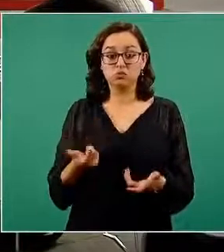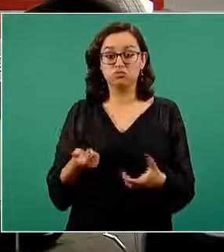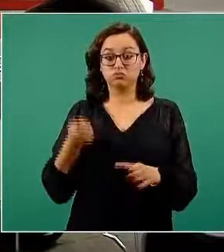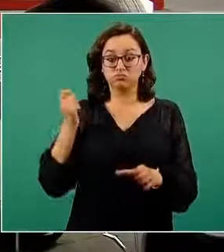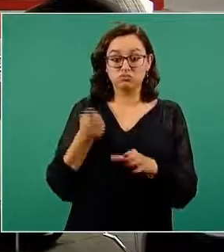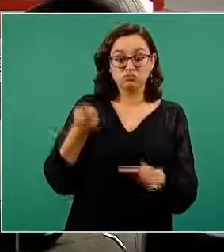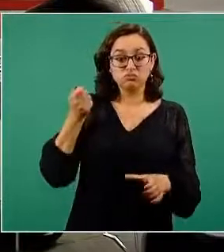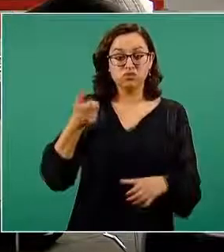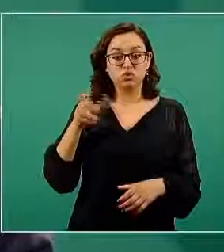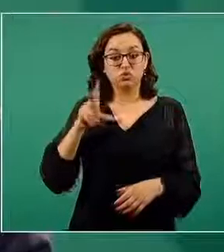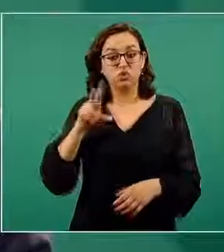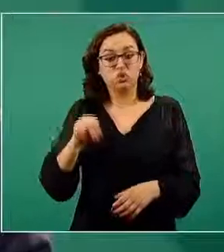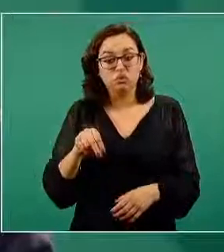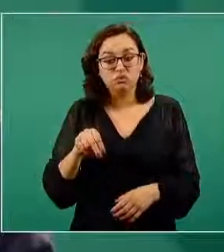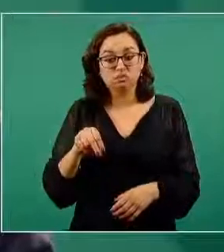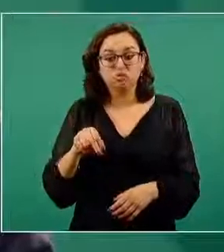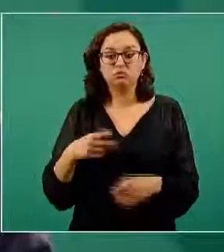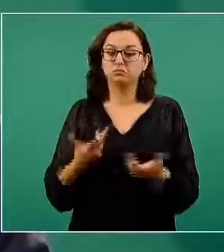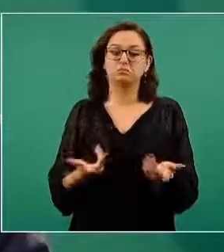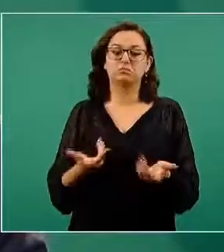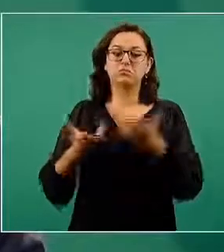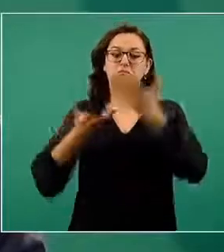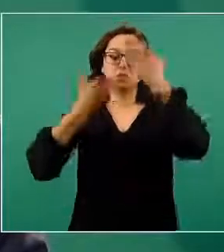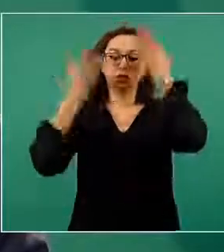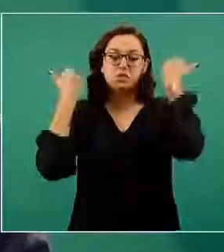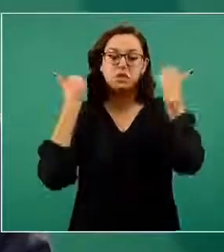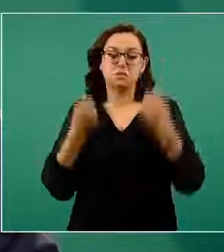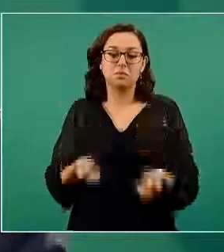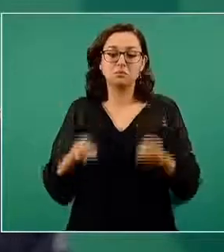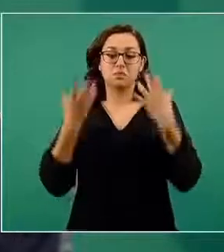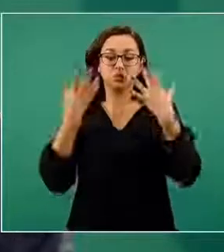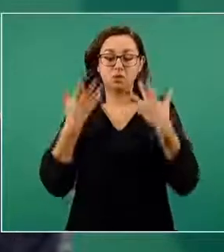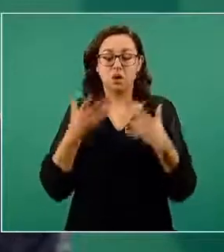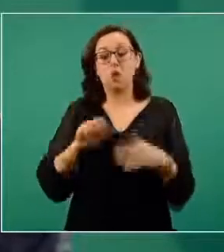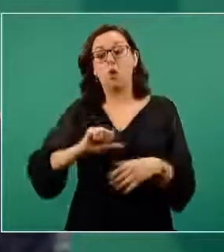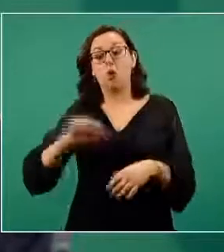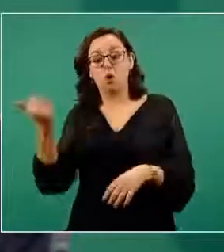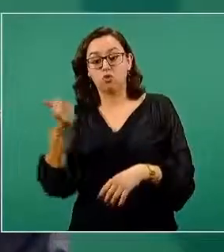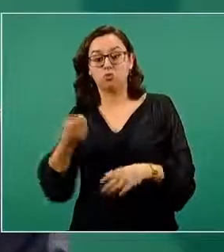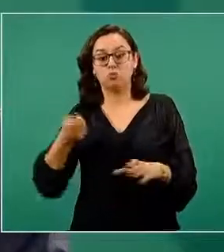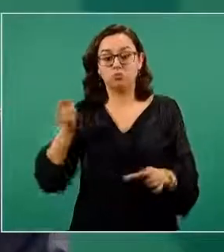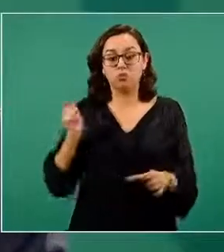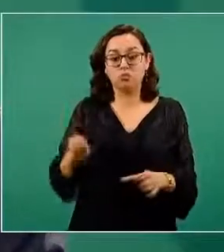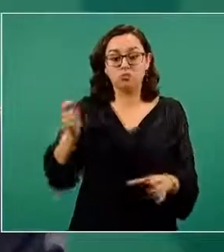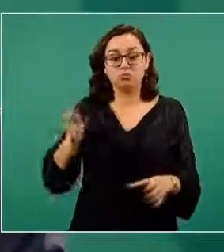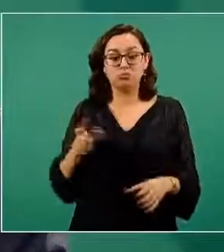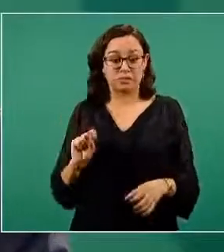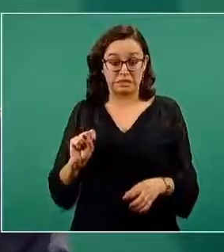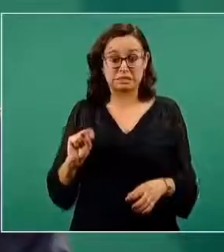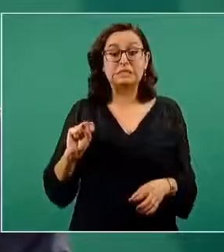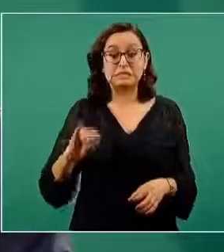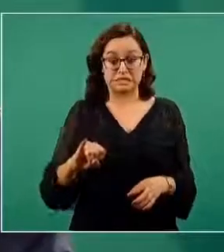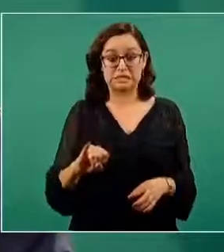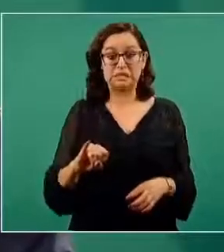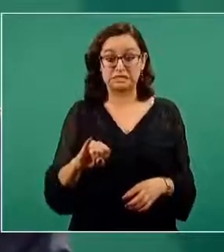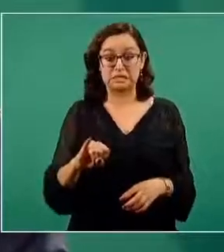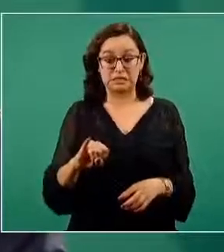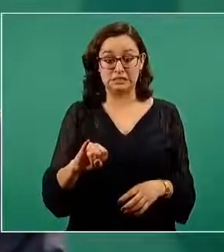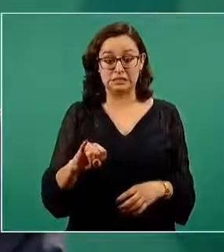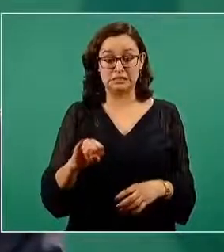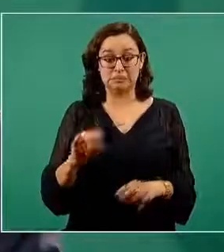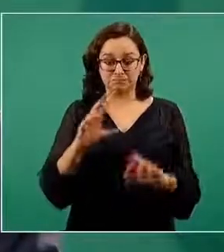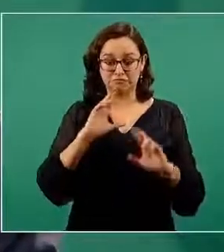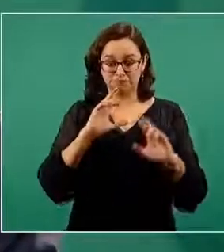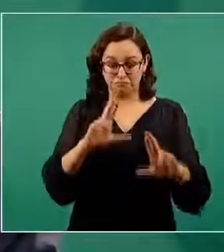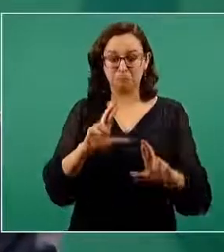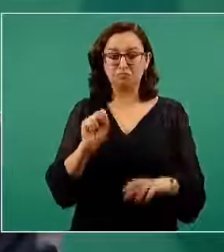cuántos hay, porque no nos llegan. Los que terminan en positivo, donde sí se le concede en la primera instancia